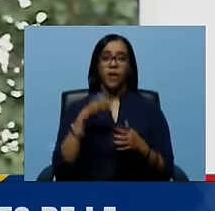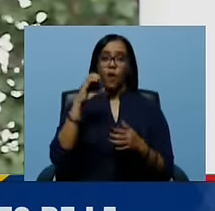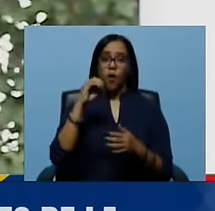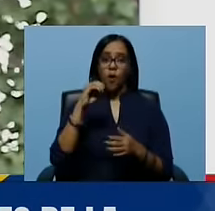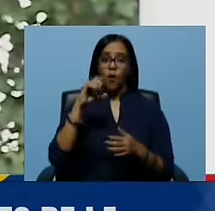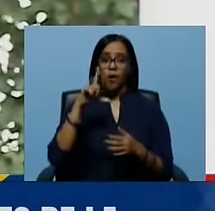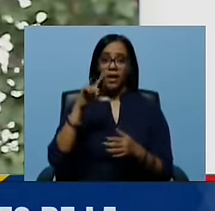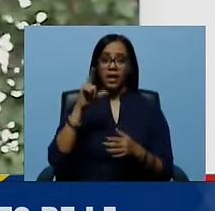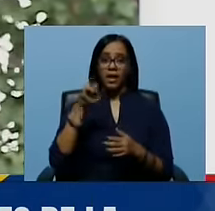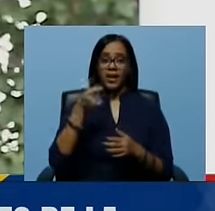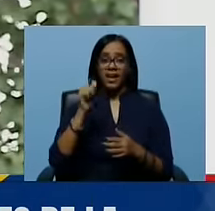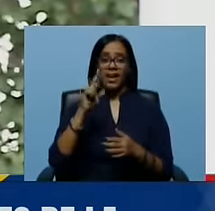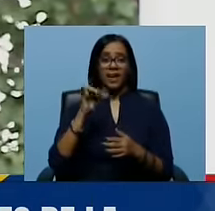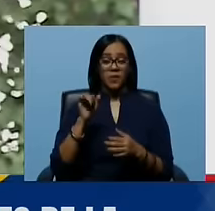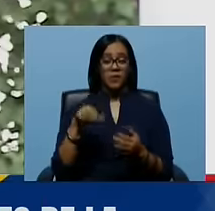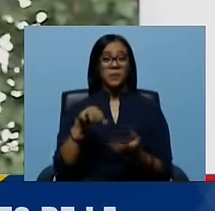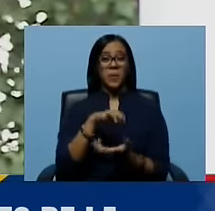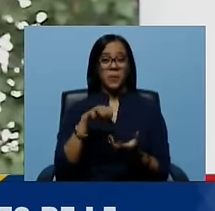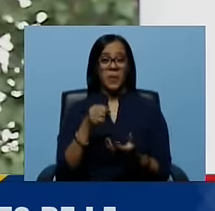varias personas que veo aquí,